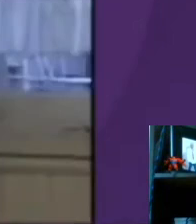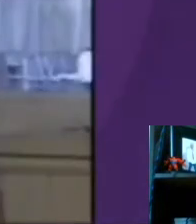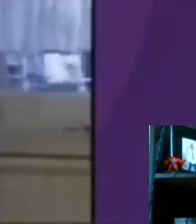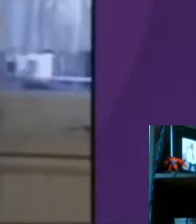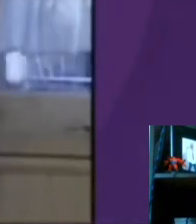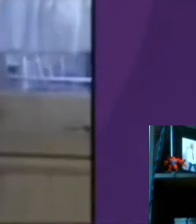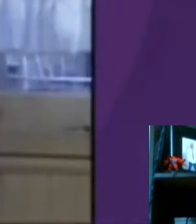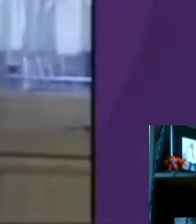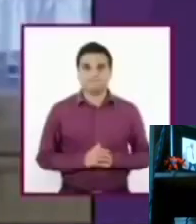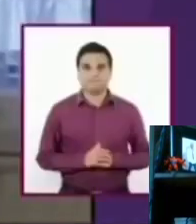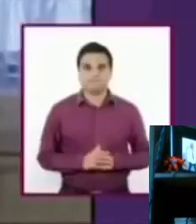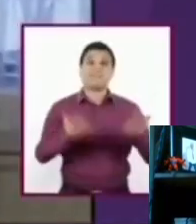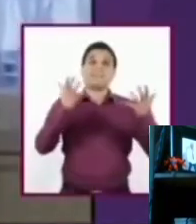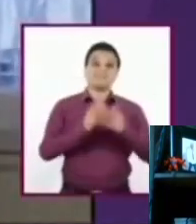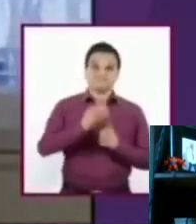y